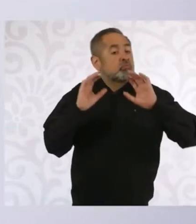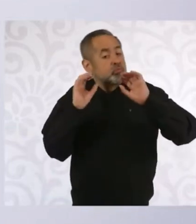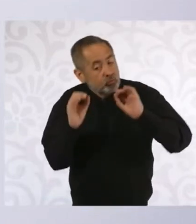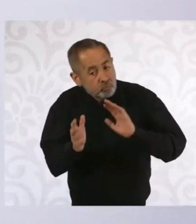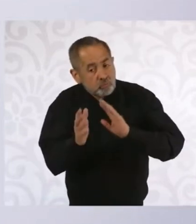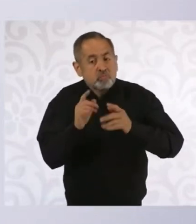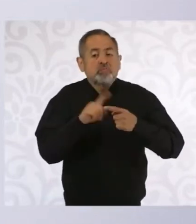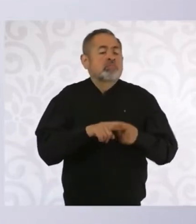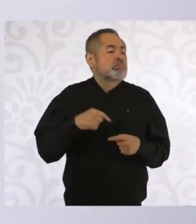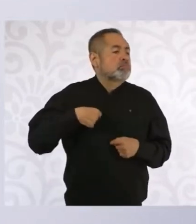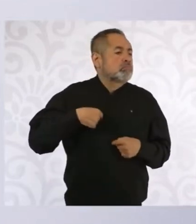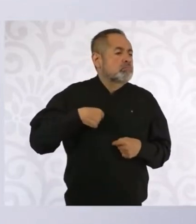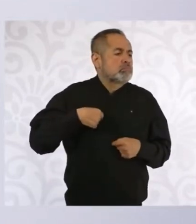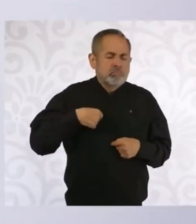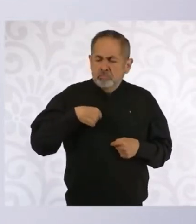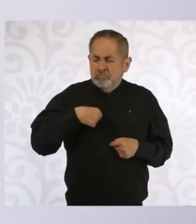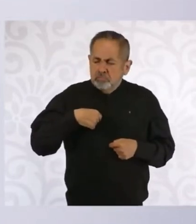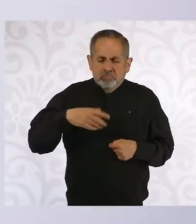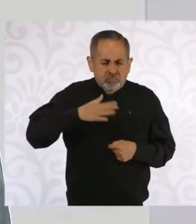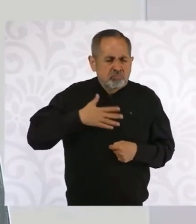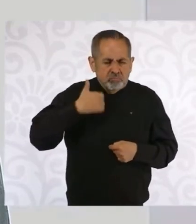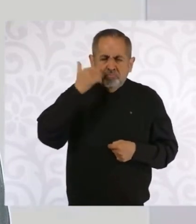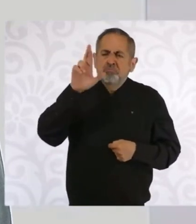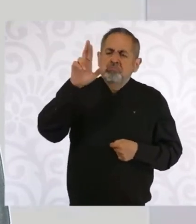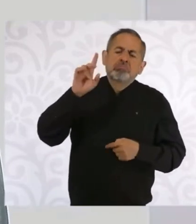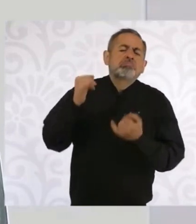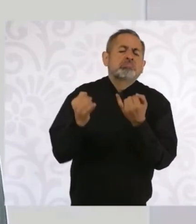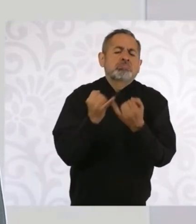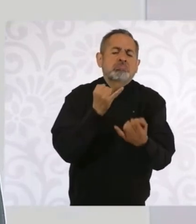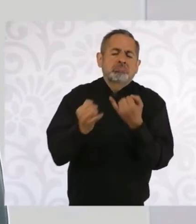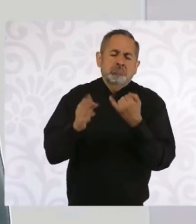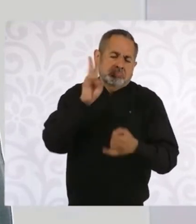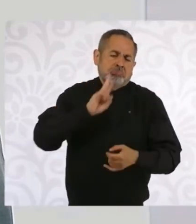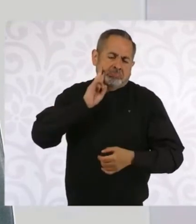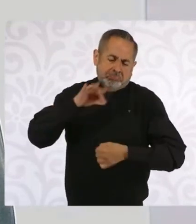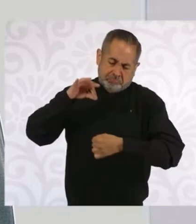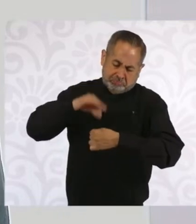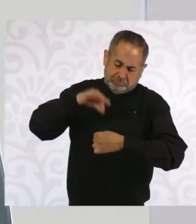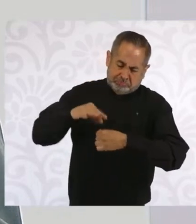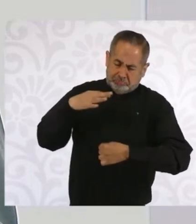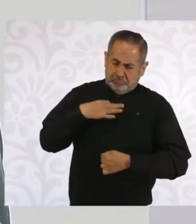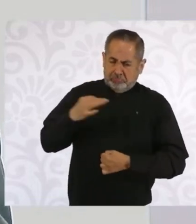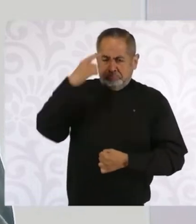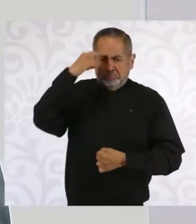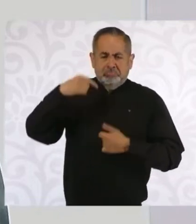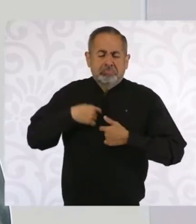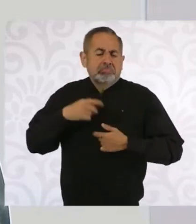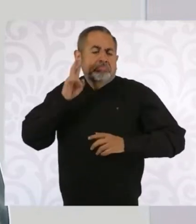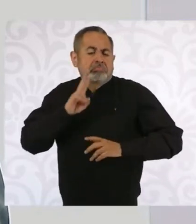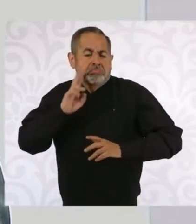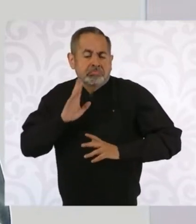y decir, a ver, yo sí voy a que me elija el pueblo. Igual un juez puede decir, yo me retiro,